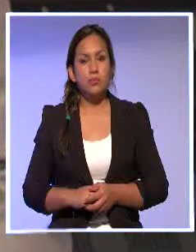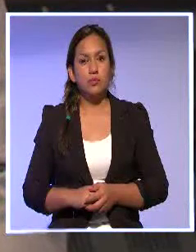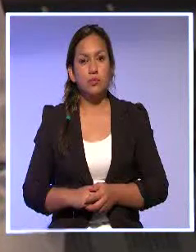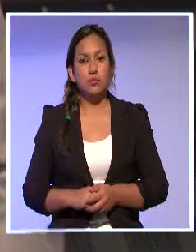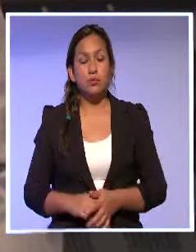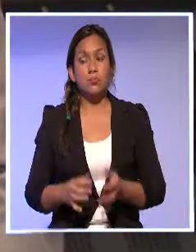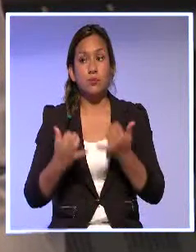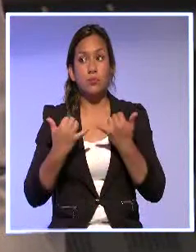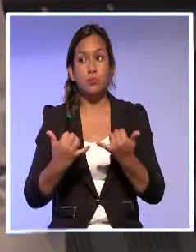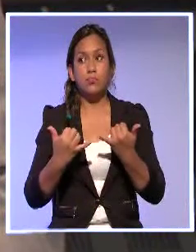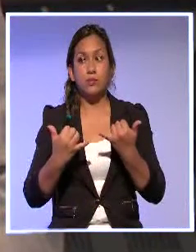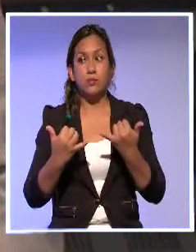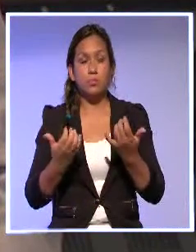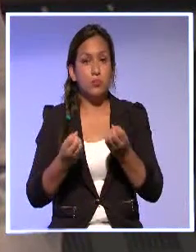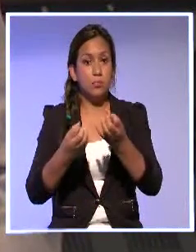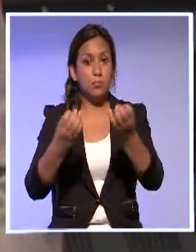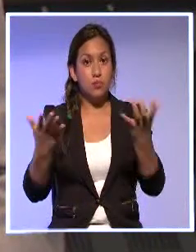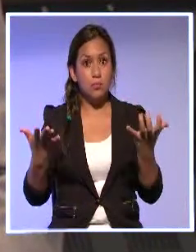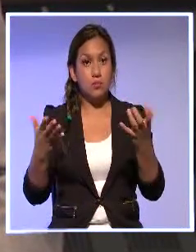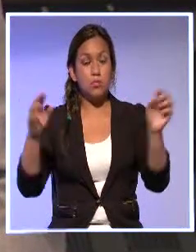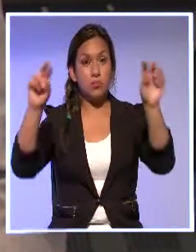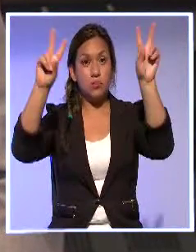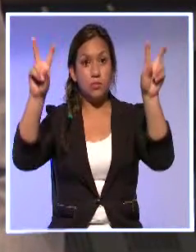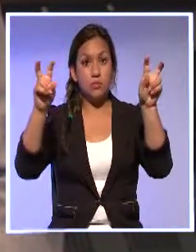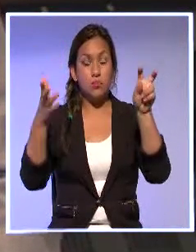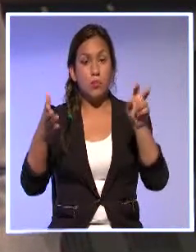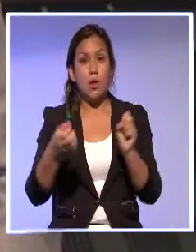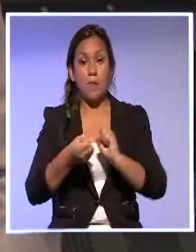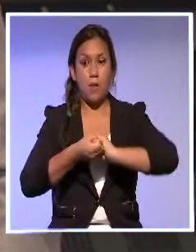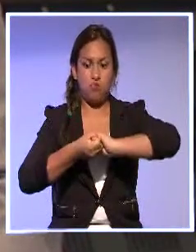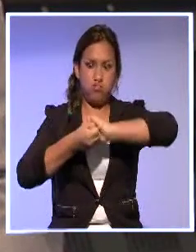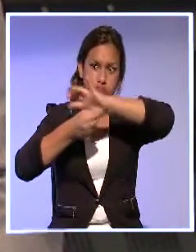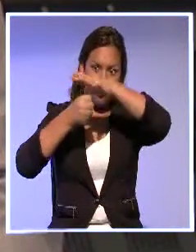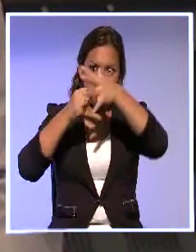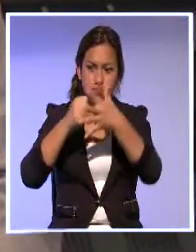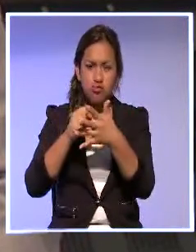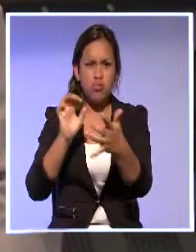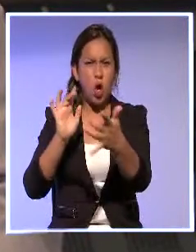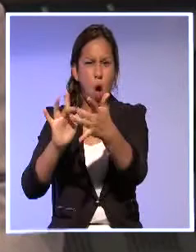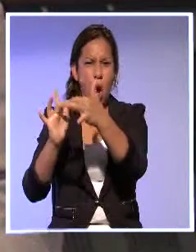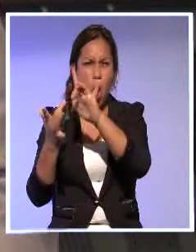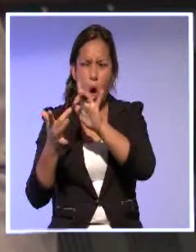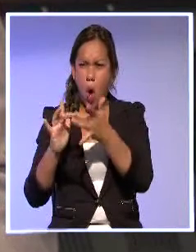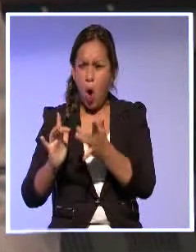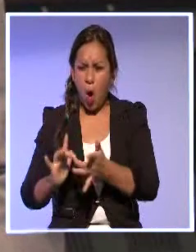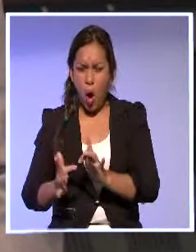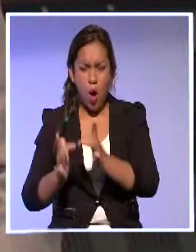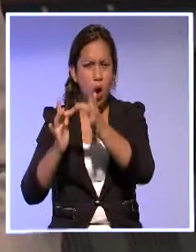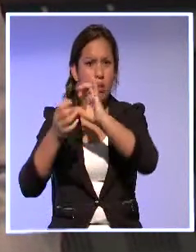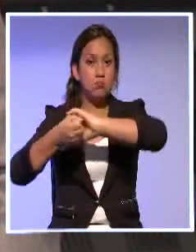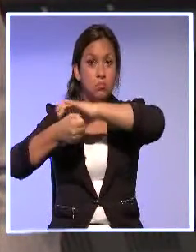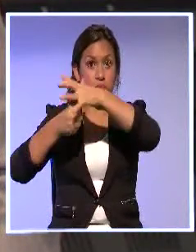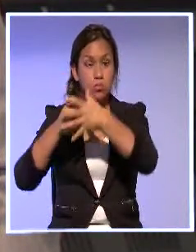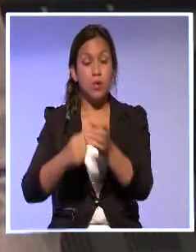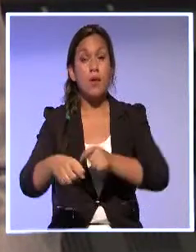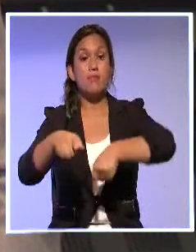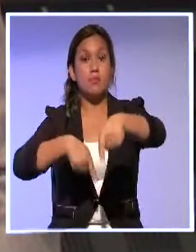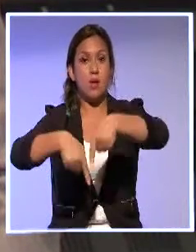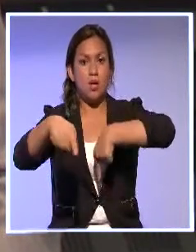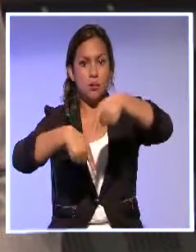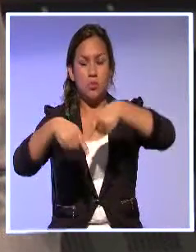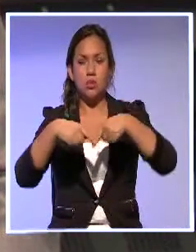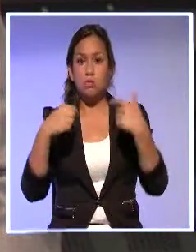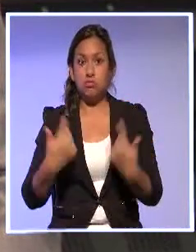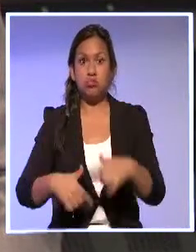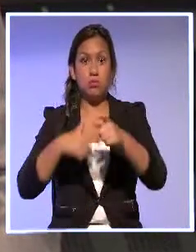en la actualidad la globalización junto con los avances en las comunicaciones y el transporte han incrementado en gran medida el número